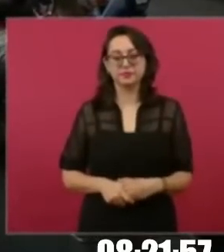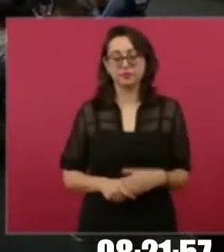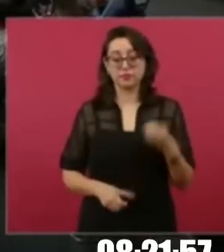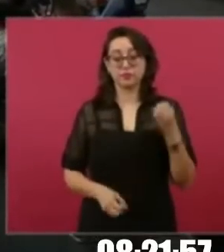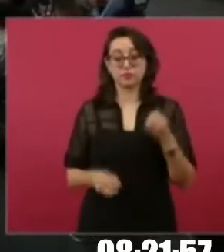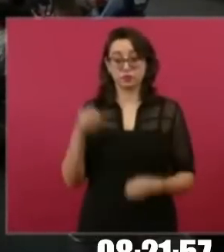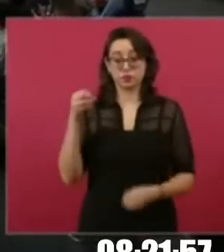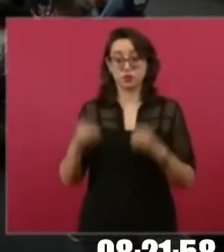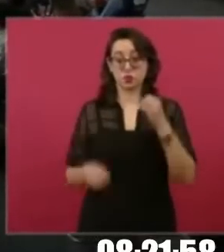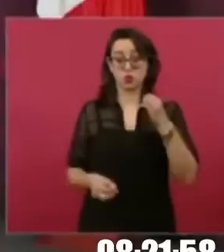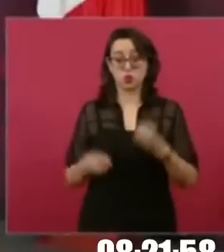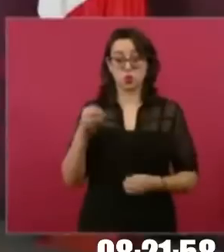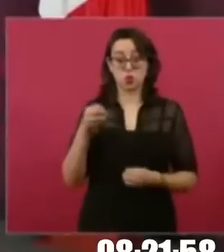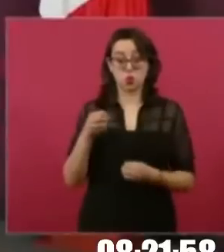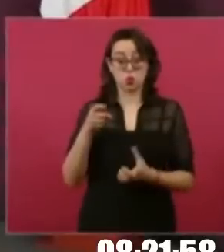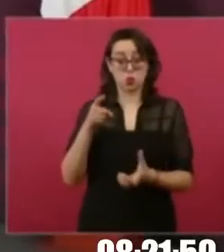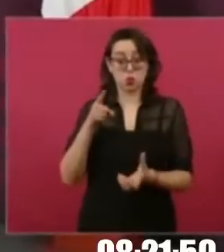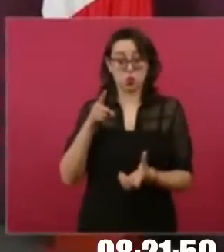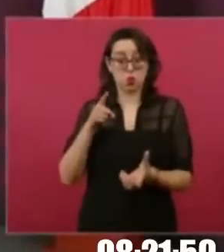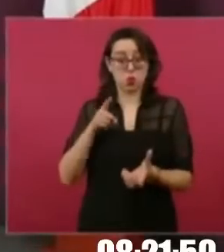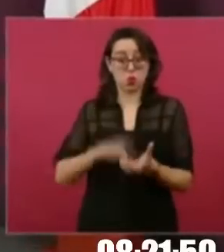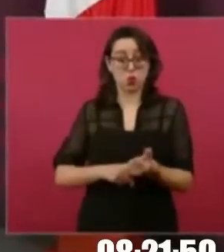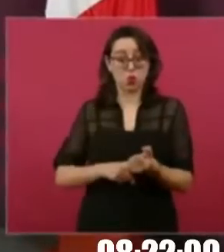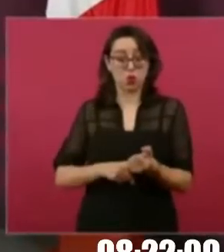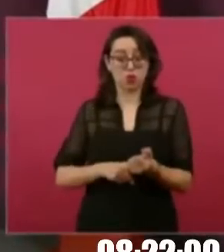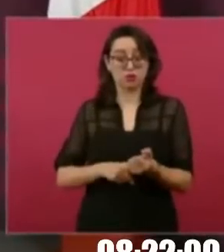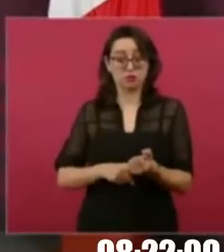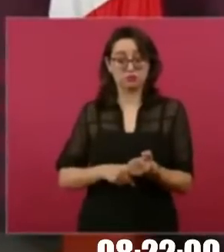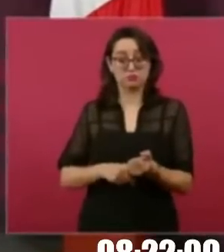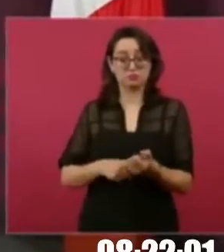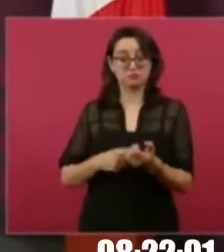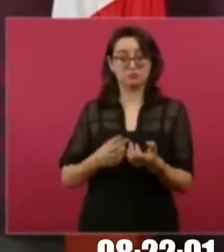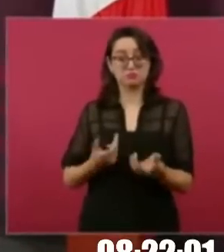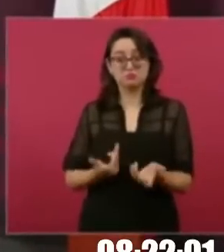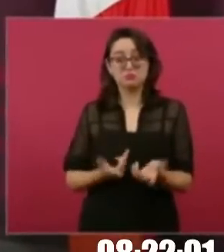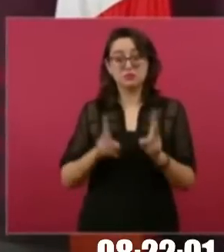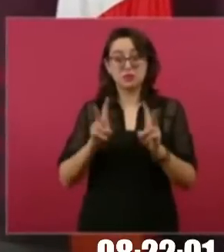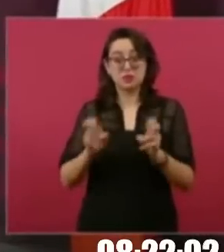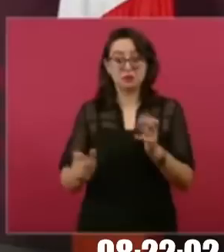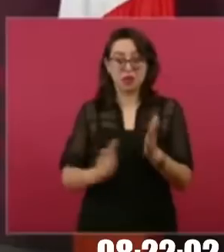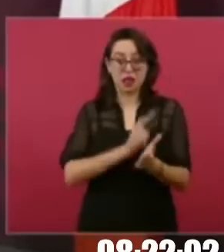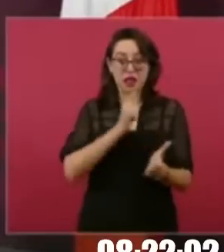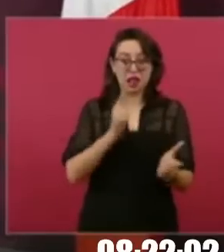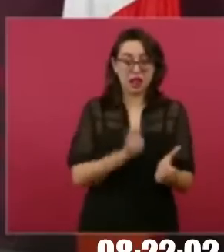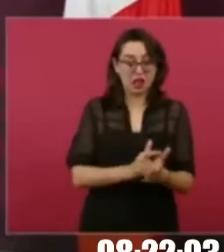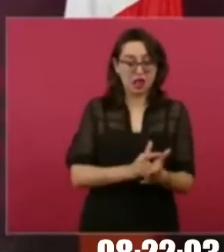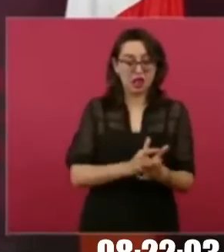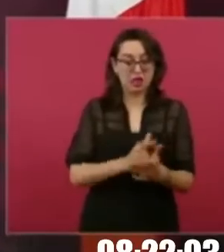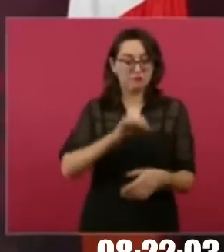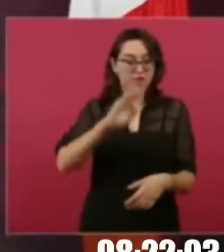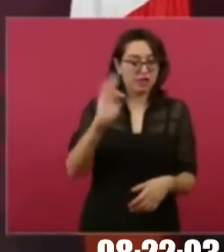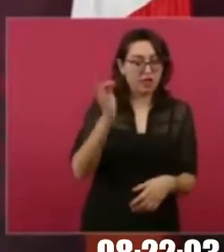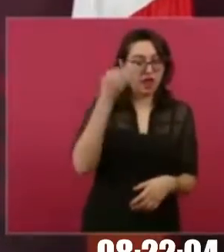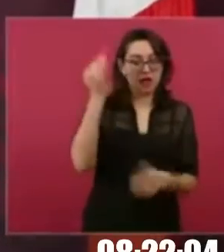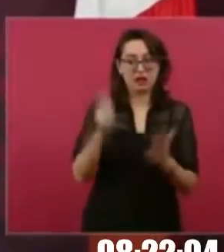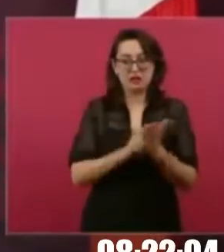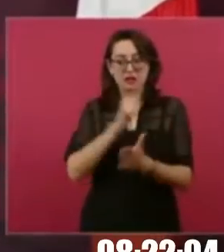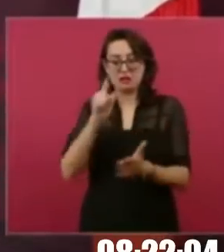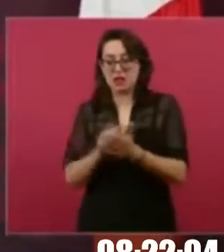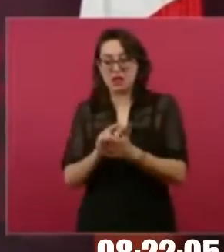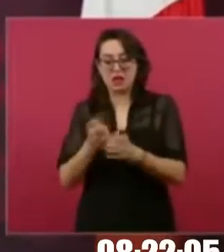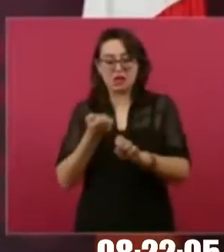esto tiene que ver con el fuero común y con el fuero federal se autorizan